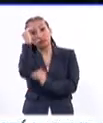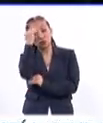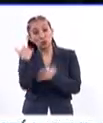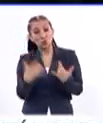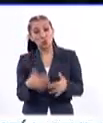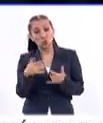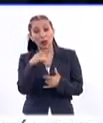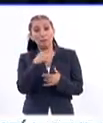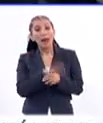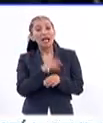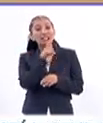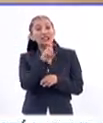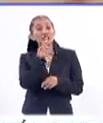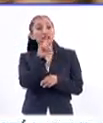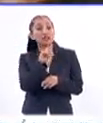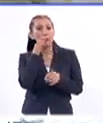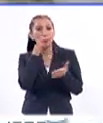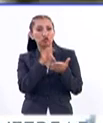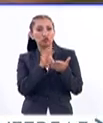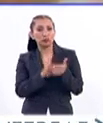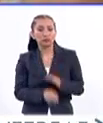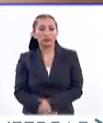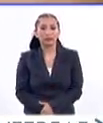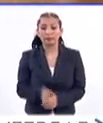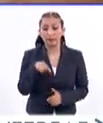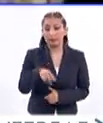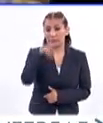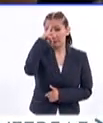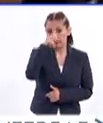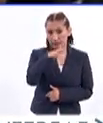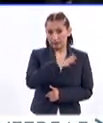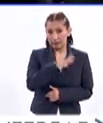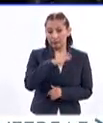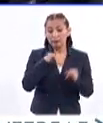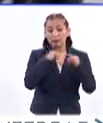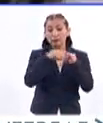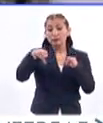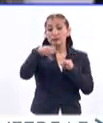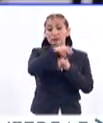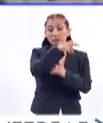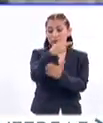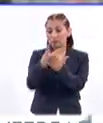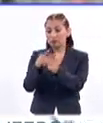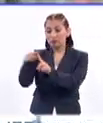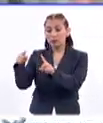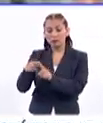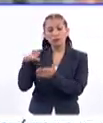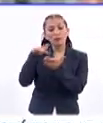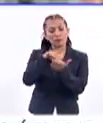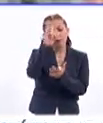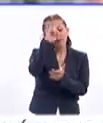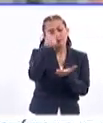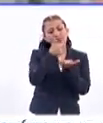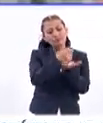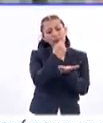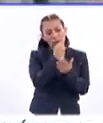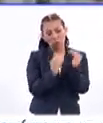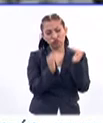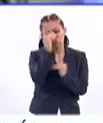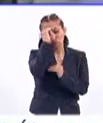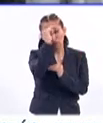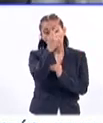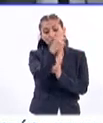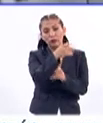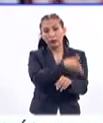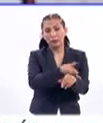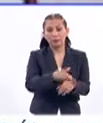intelectual alto mayor a 130 puntos. En nuestro país existen instituciones y programas que apoyan y asesoran a niños sobresalientes